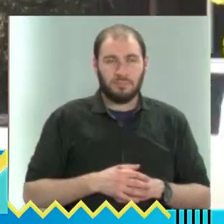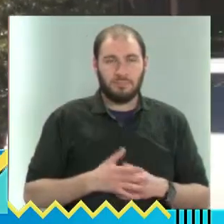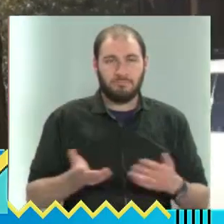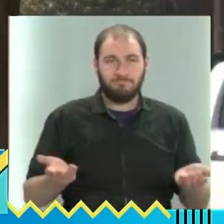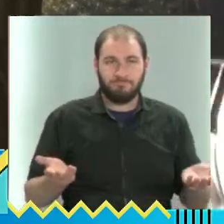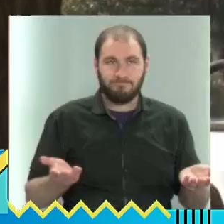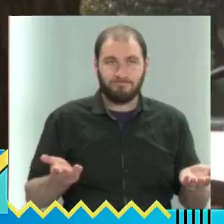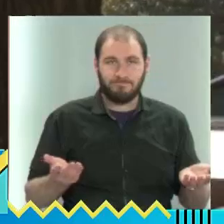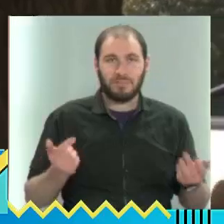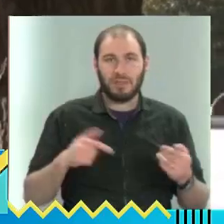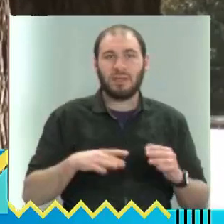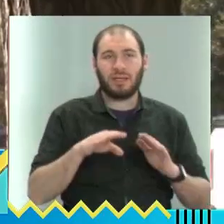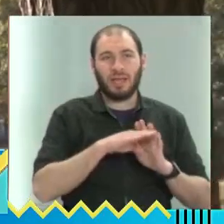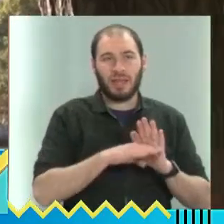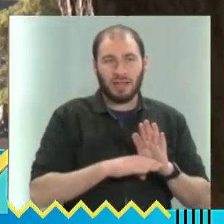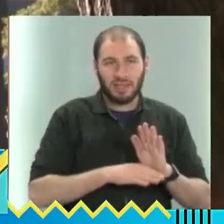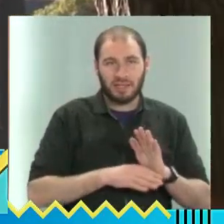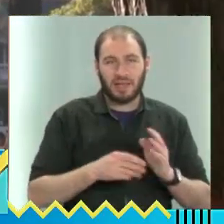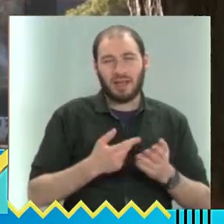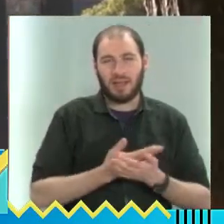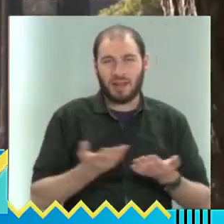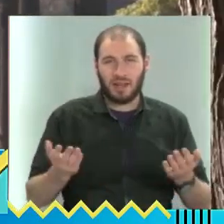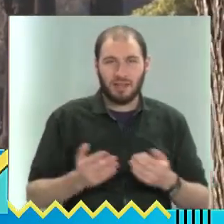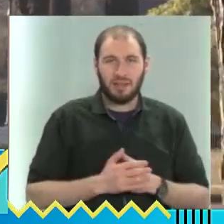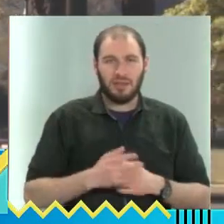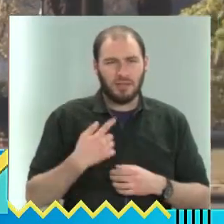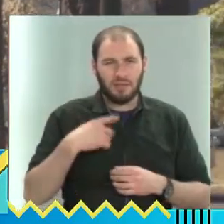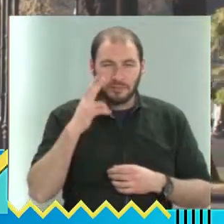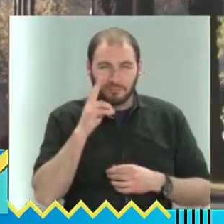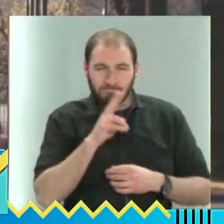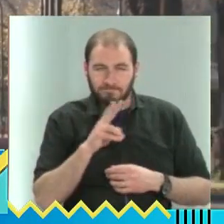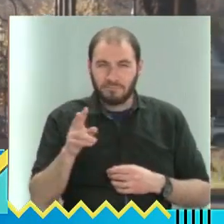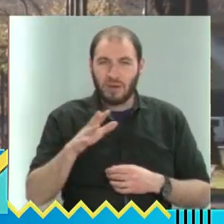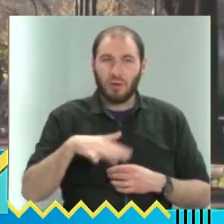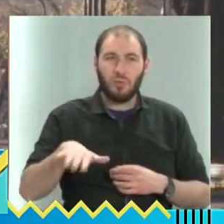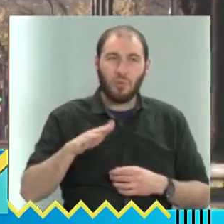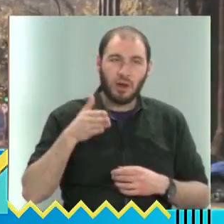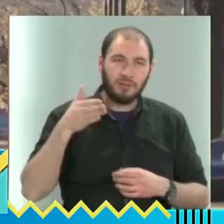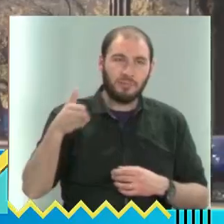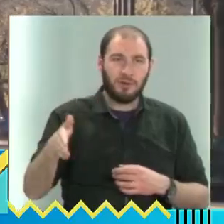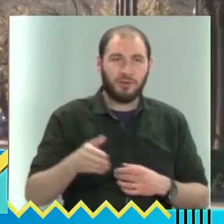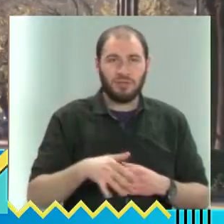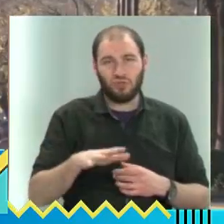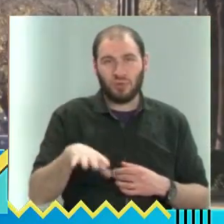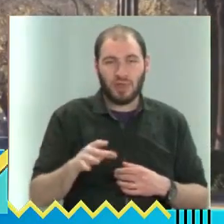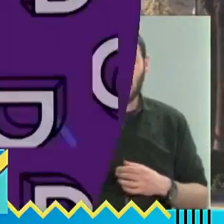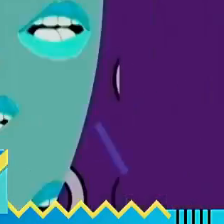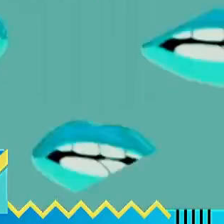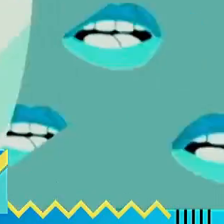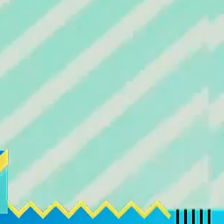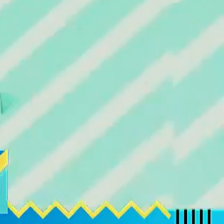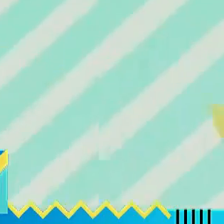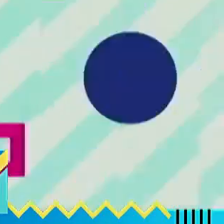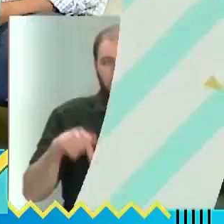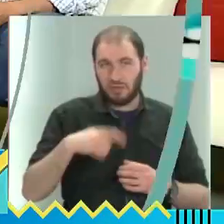bueno, eso es una de las características que generalmente trato de observar cuando voy a una ciudad o acá mismo en